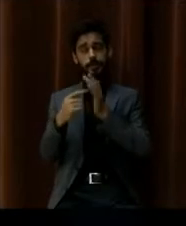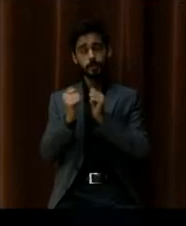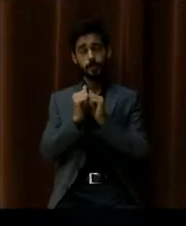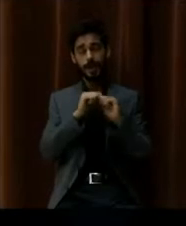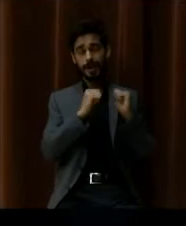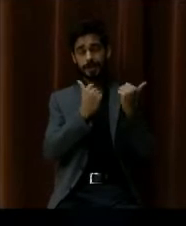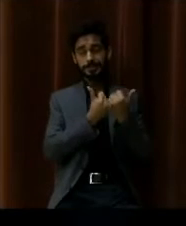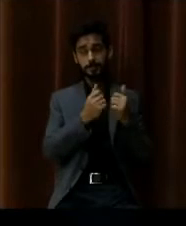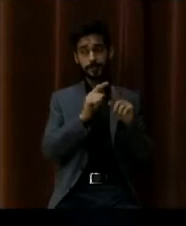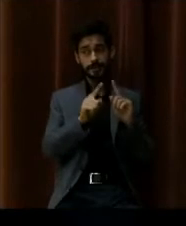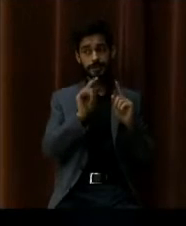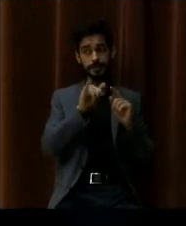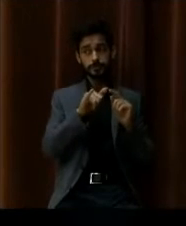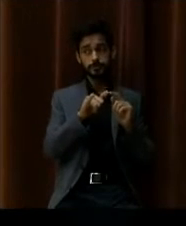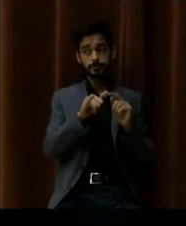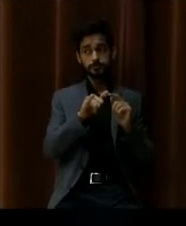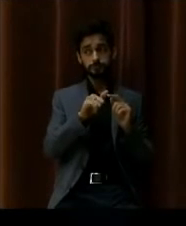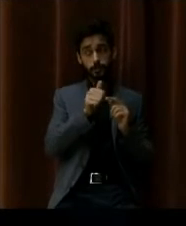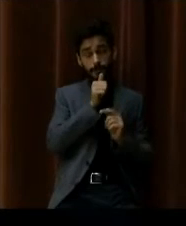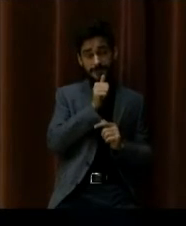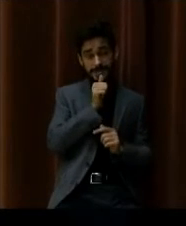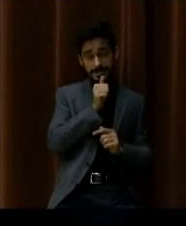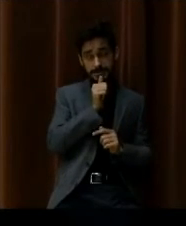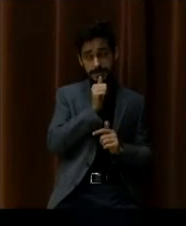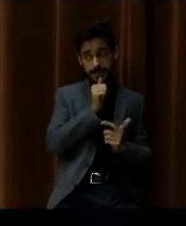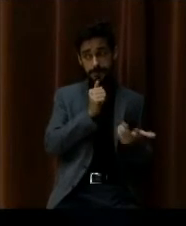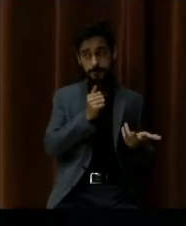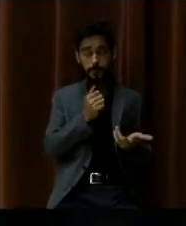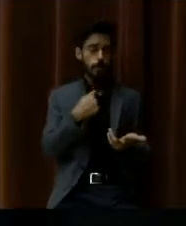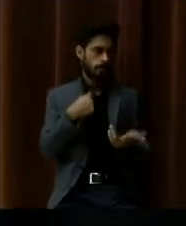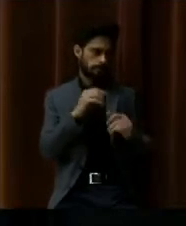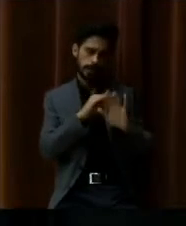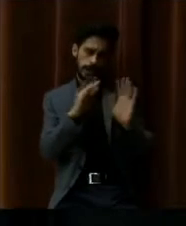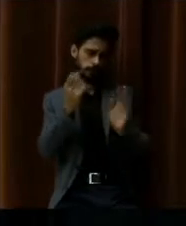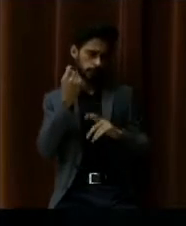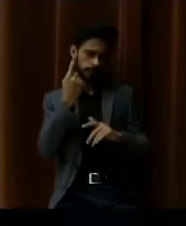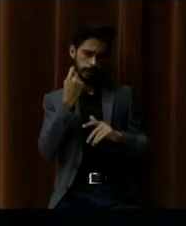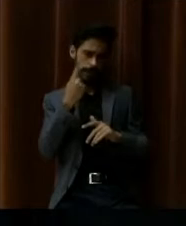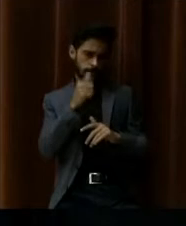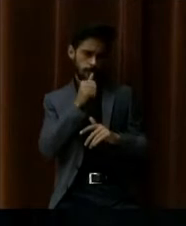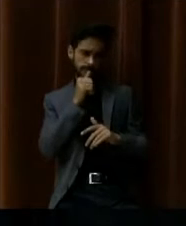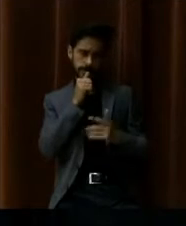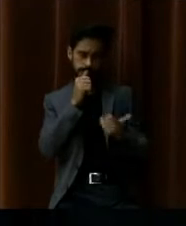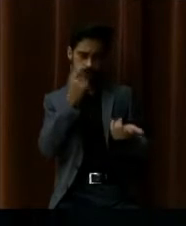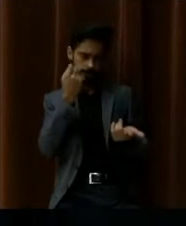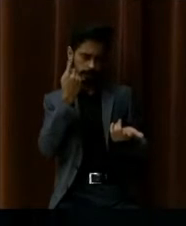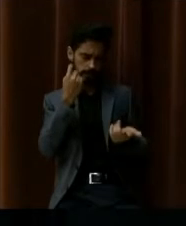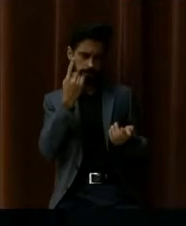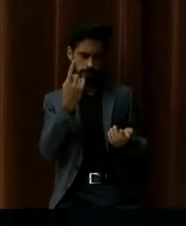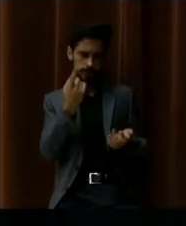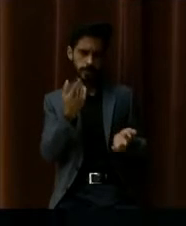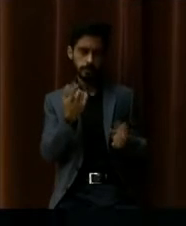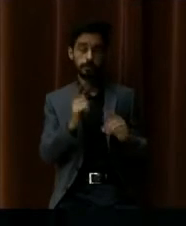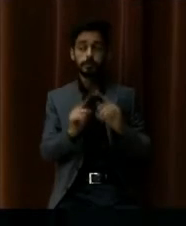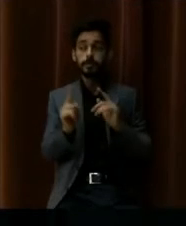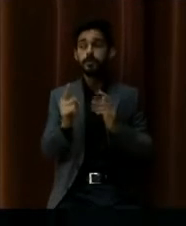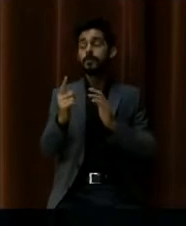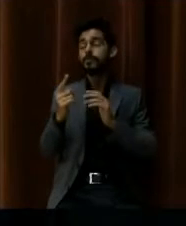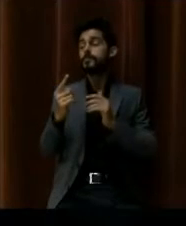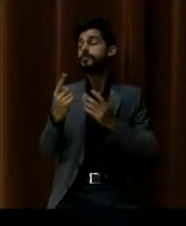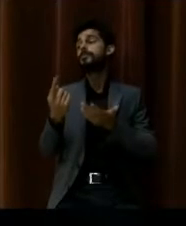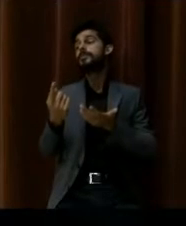solicitudes confidenciales obviamente lo entiendo en carácter confidencial eso una vez las